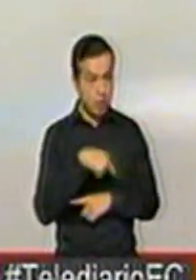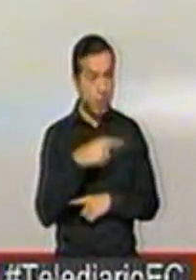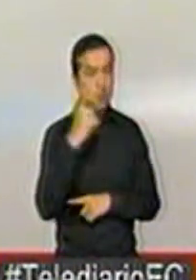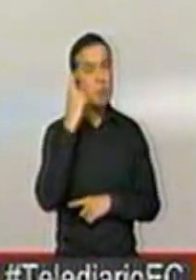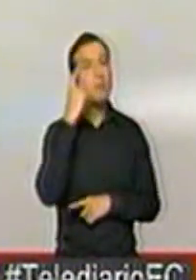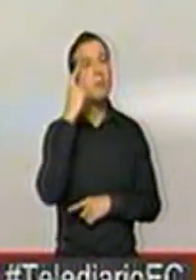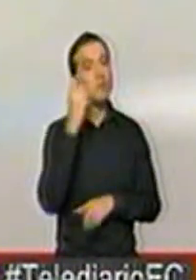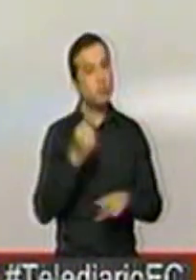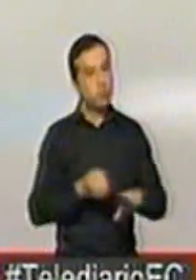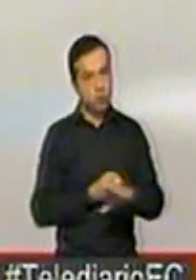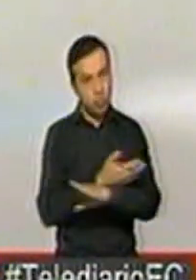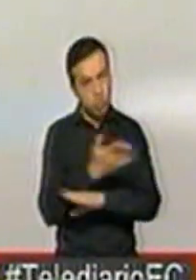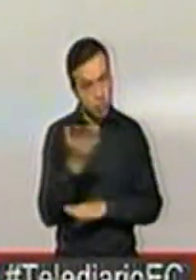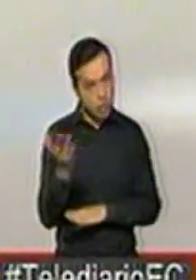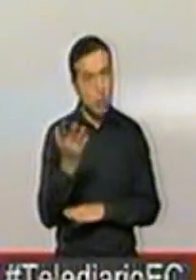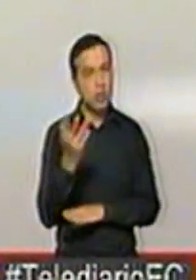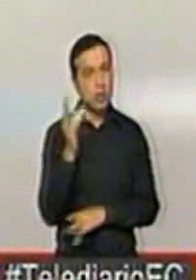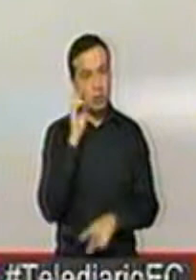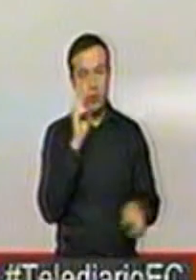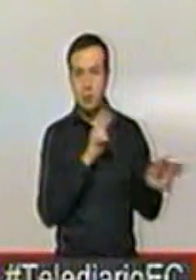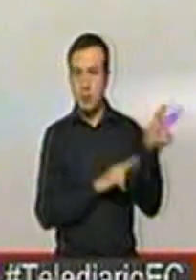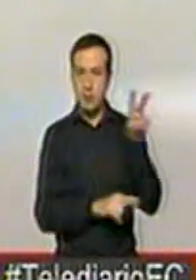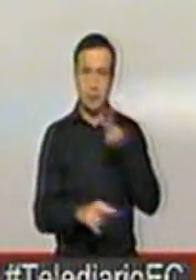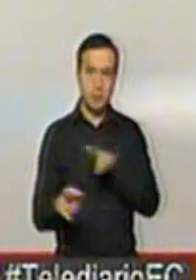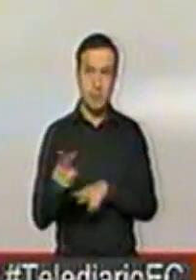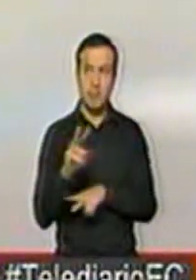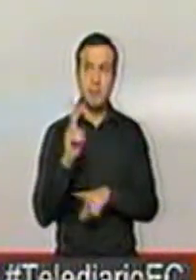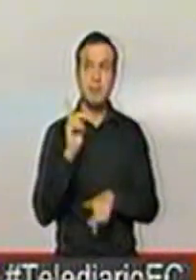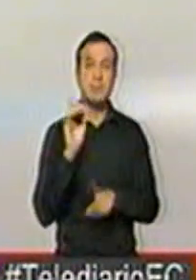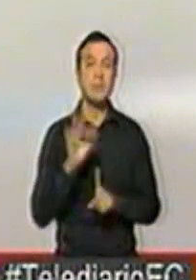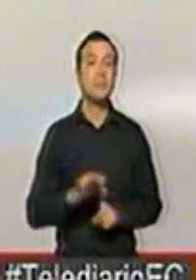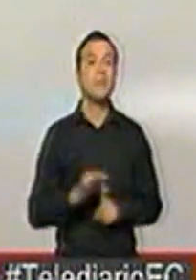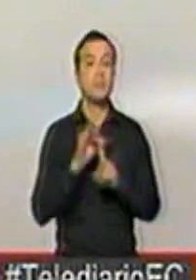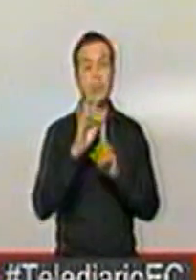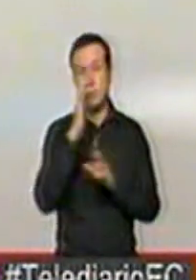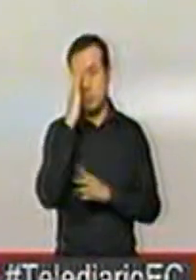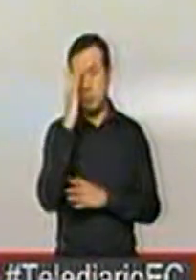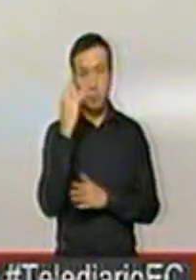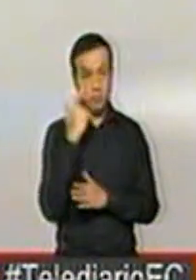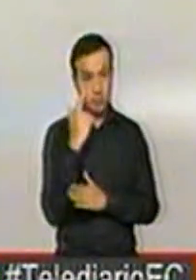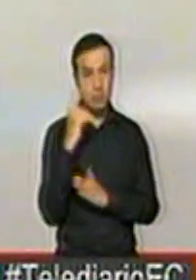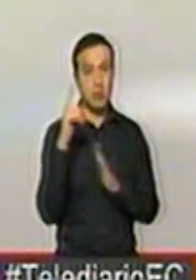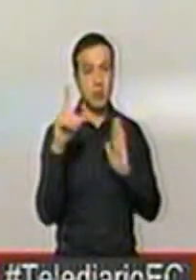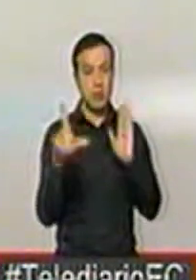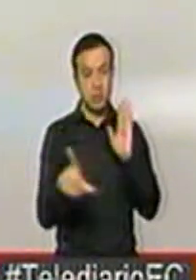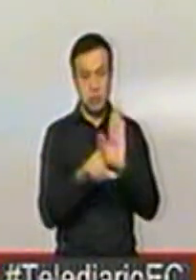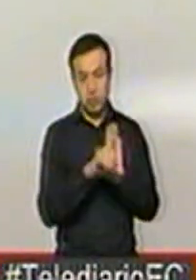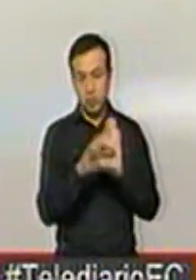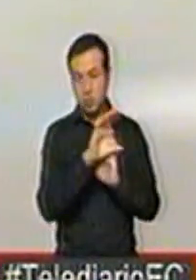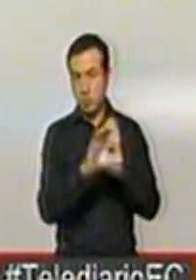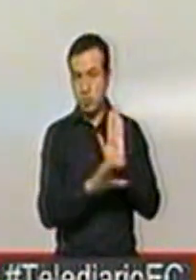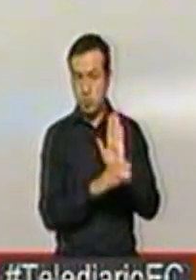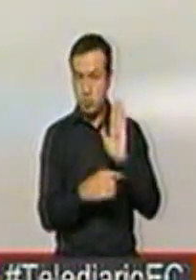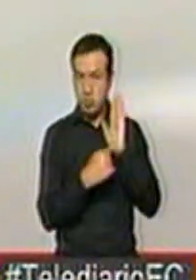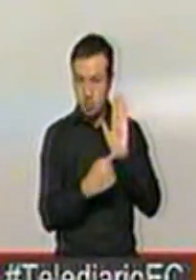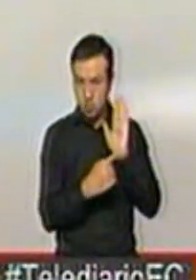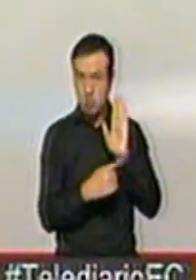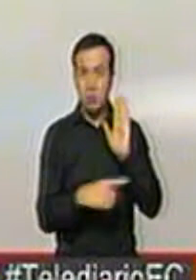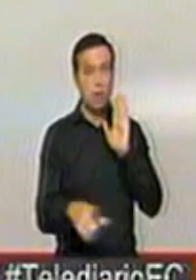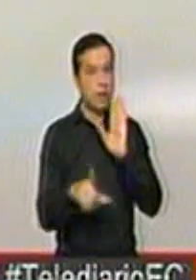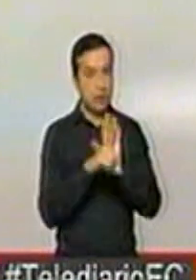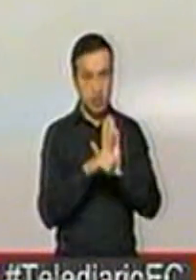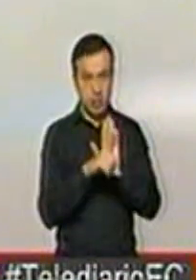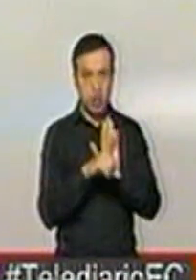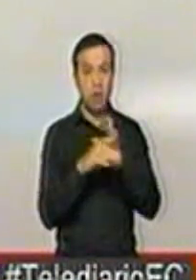sugirió aquella situación pero de manera especial porque está previsto en el marco de la constitución y en el marco del código